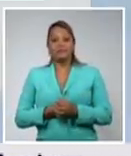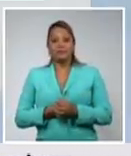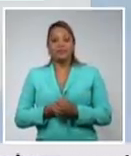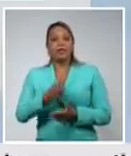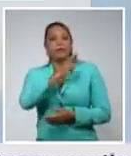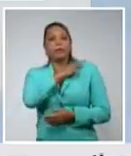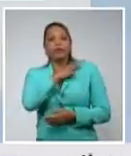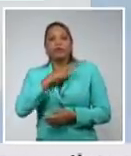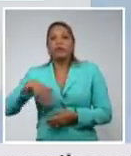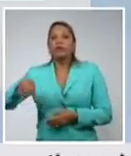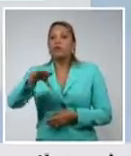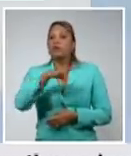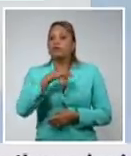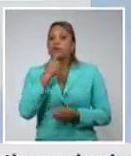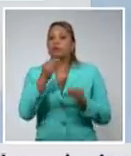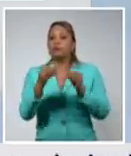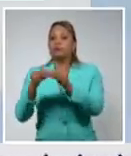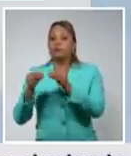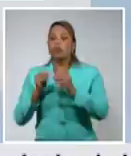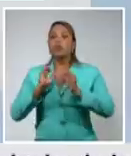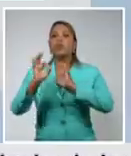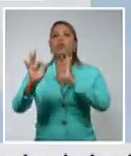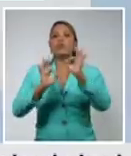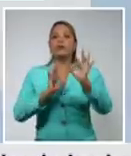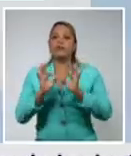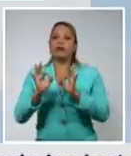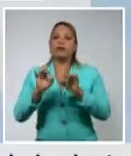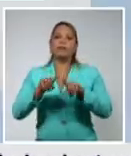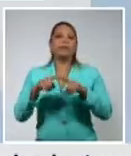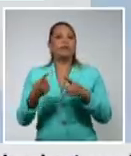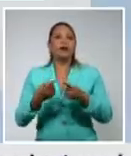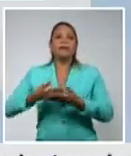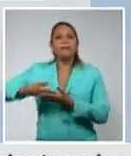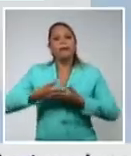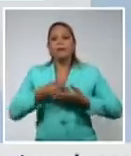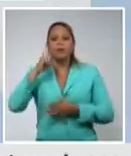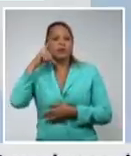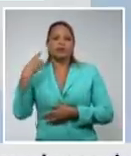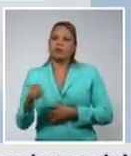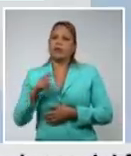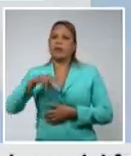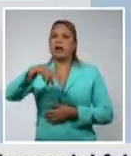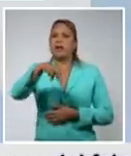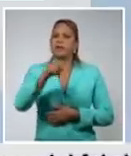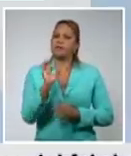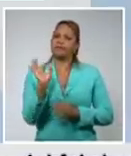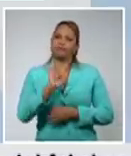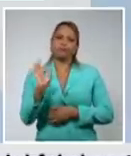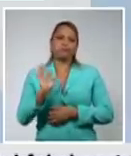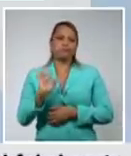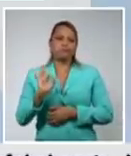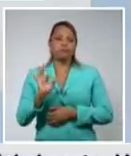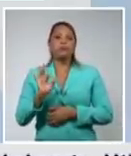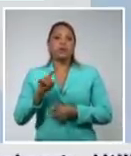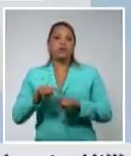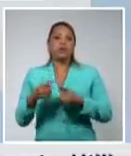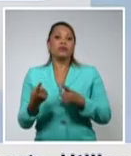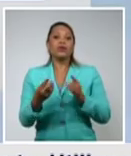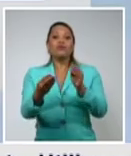no contagiarlo, porque el lactante no sale, no camina. Por lo tanto, si lo